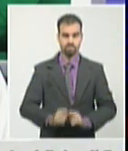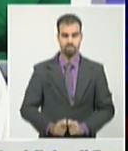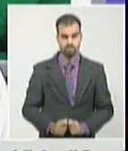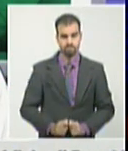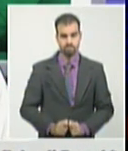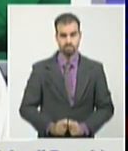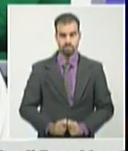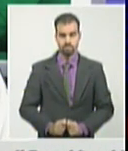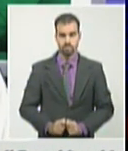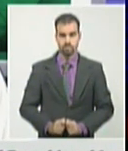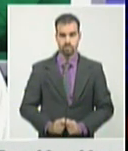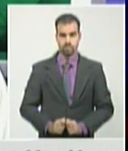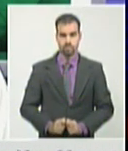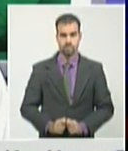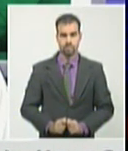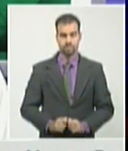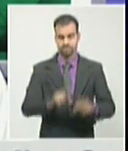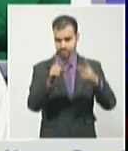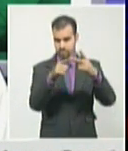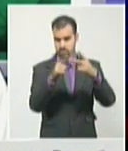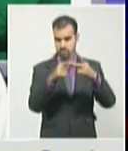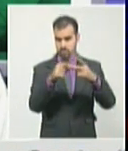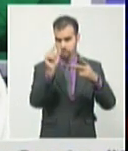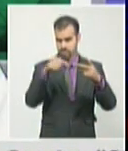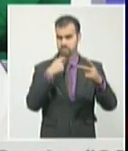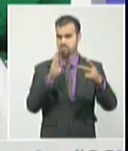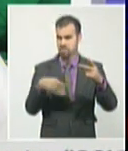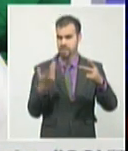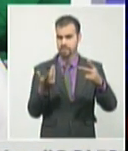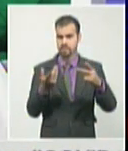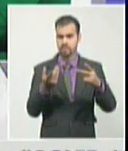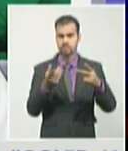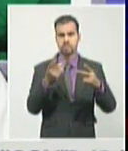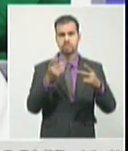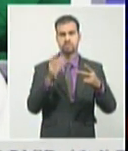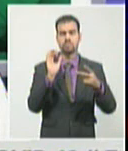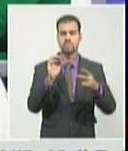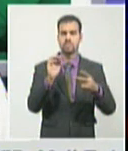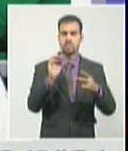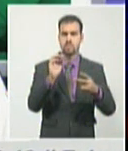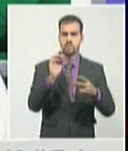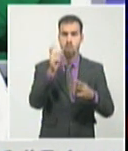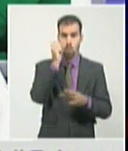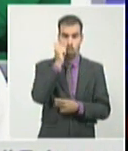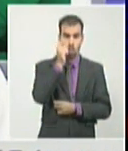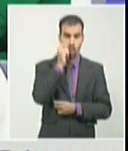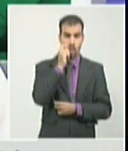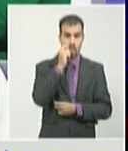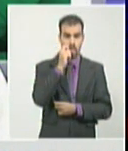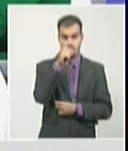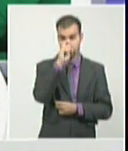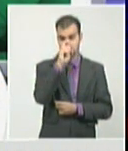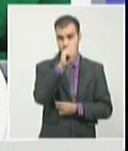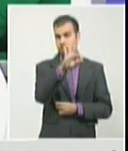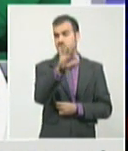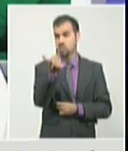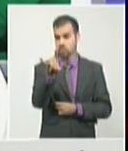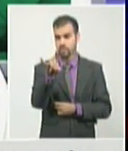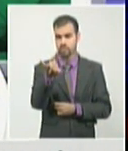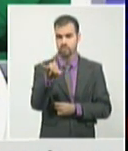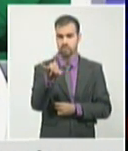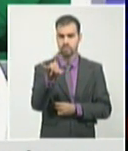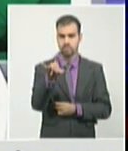y la otra persona que falleció ayer fue un paciente de 89 años del sexo masculino del municipio santiago de cuba-